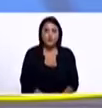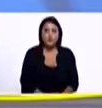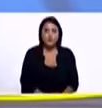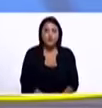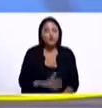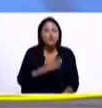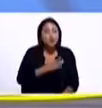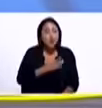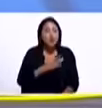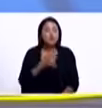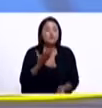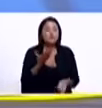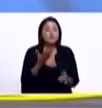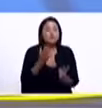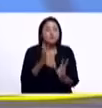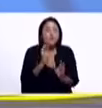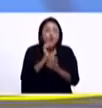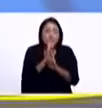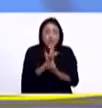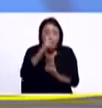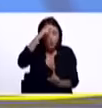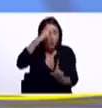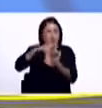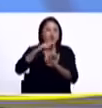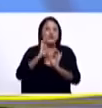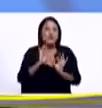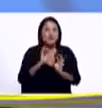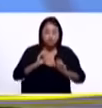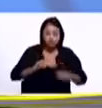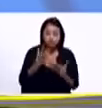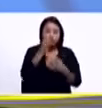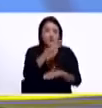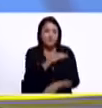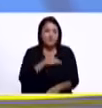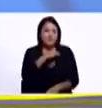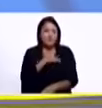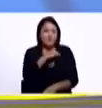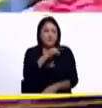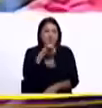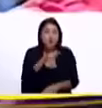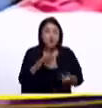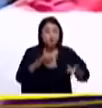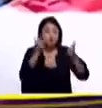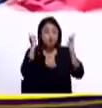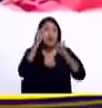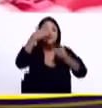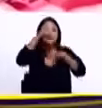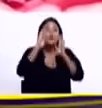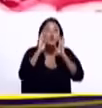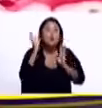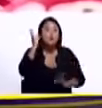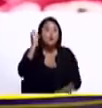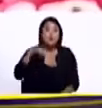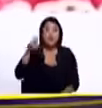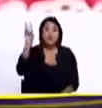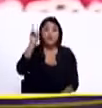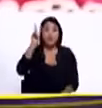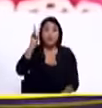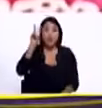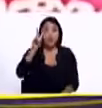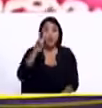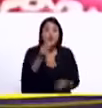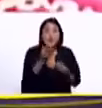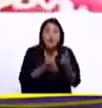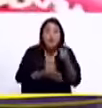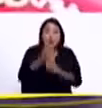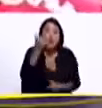esperanzas y tengo un optimismo y una energía de que esa gran misión nos va a permitir atender a la mujer venezolana para su